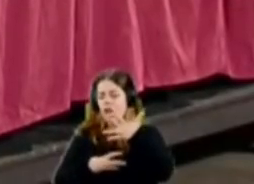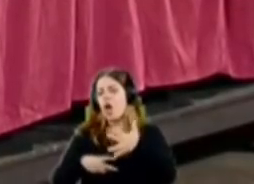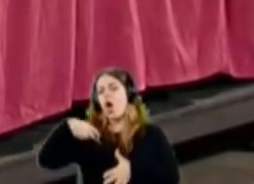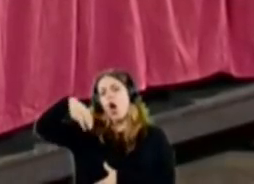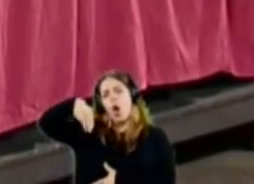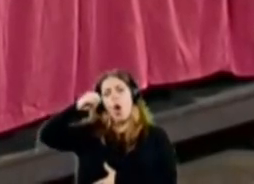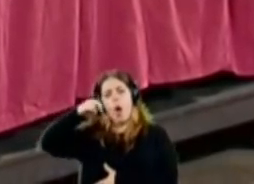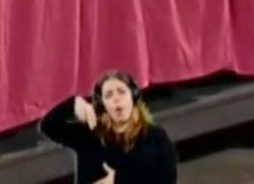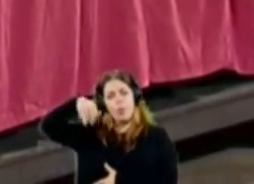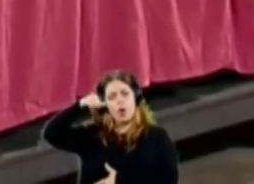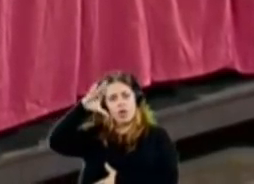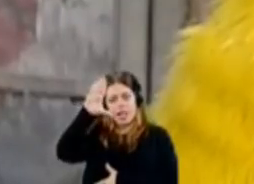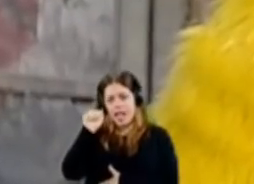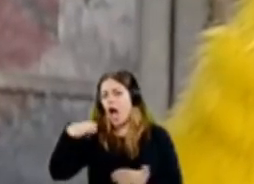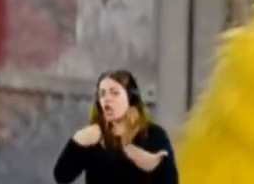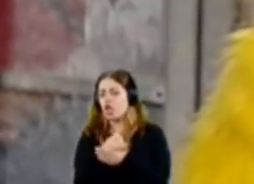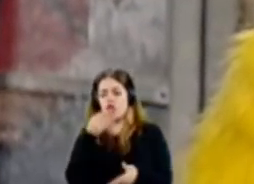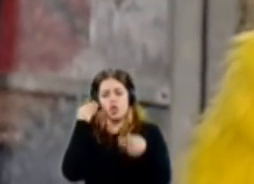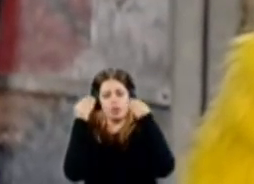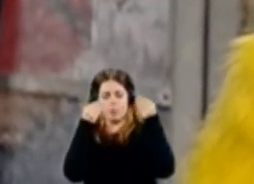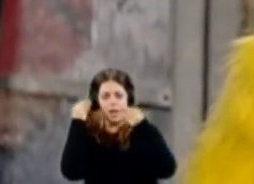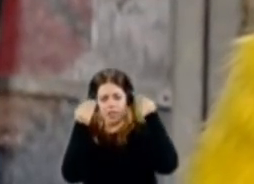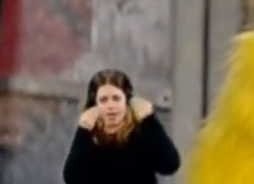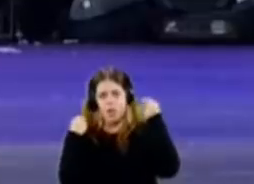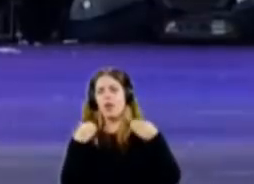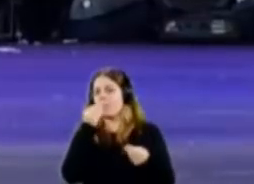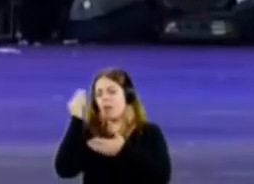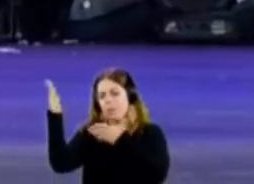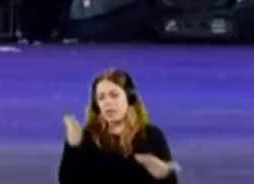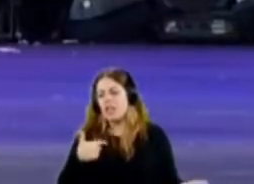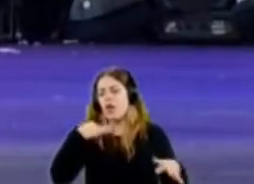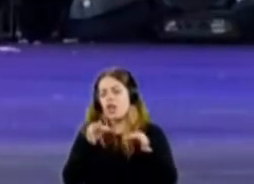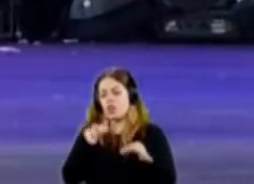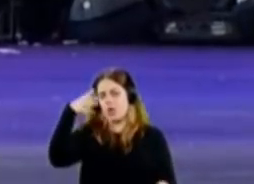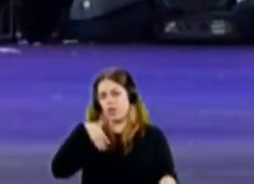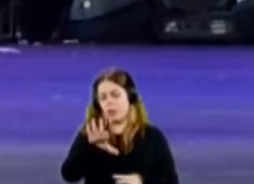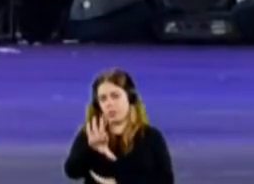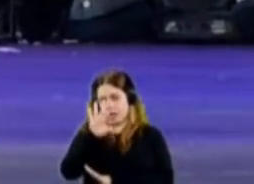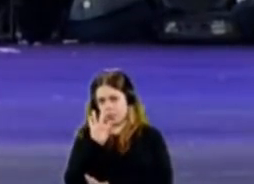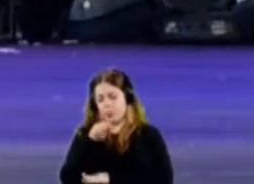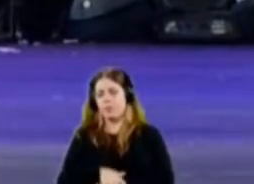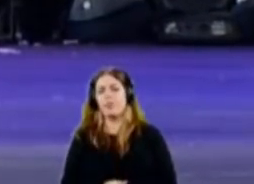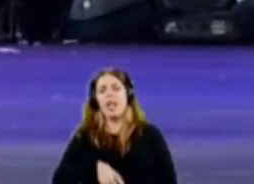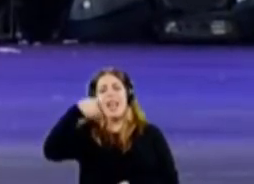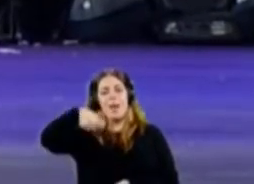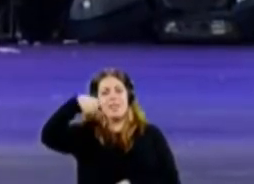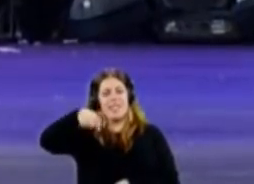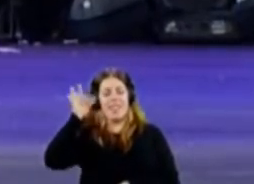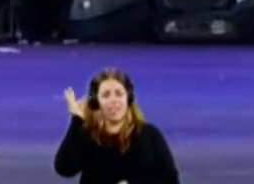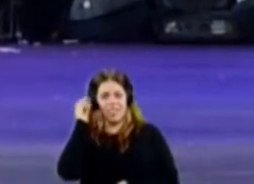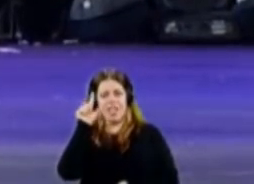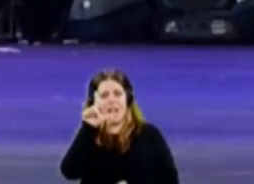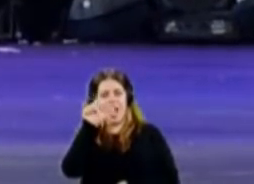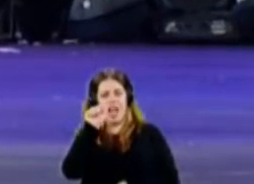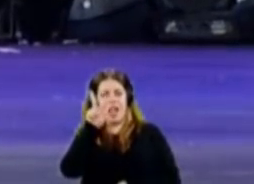todos, bienvenidos y mucha suerte con ese veredicto. También preside la mesa Laura Viera y es el secretario de